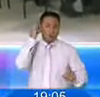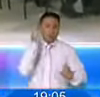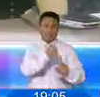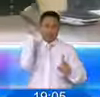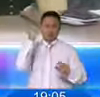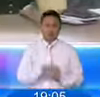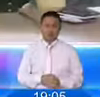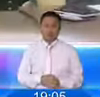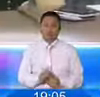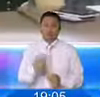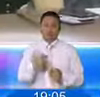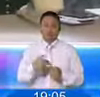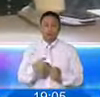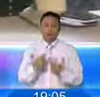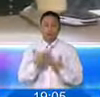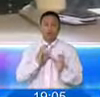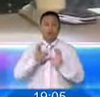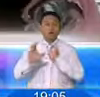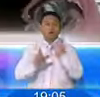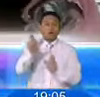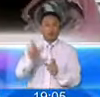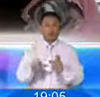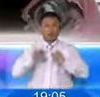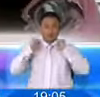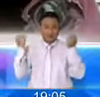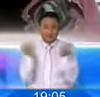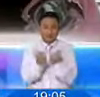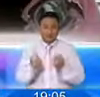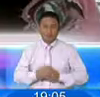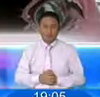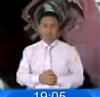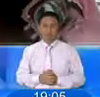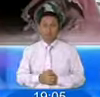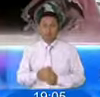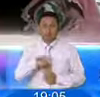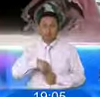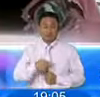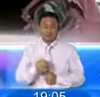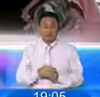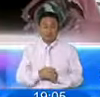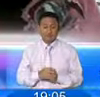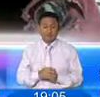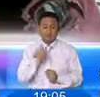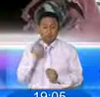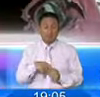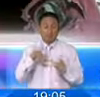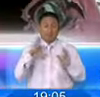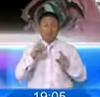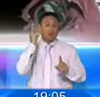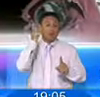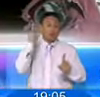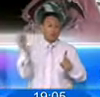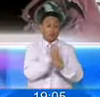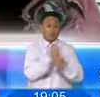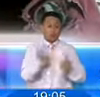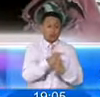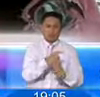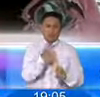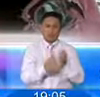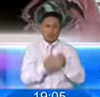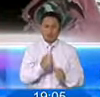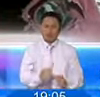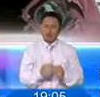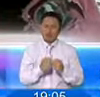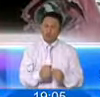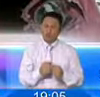la participación de comunicadores sociales. El tratamiento de la información en caso de violencia contra la mujer es un problema